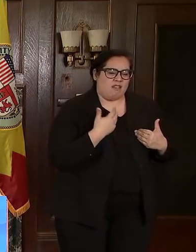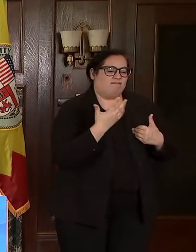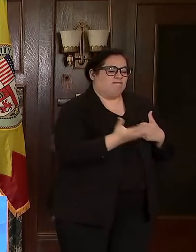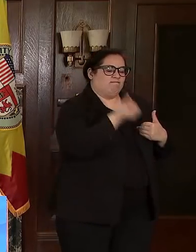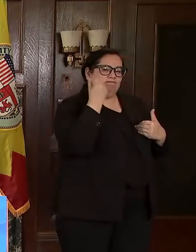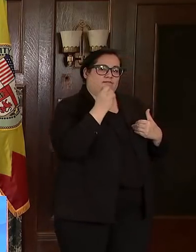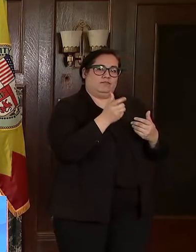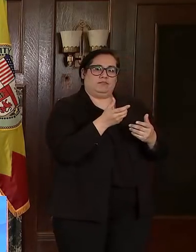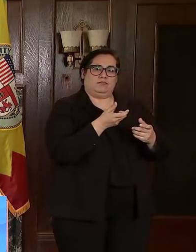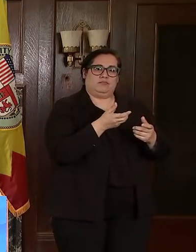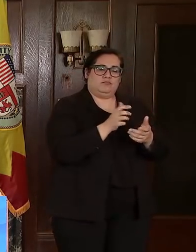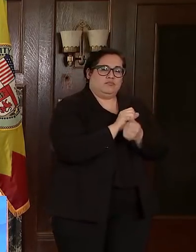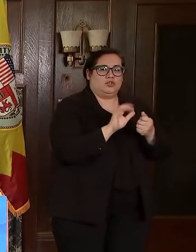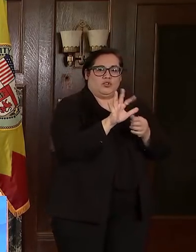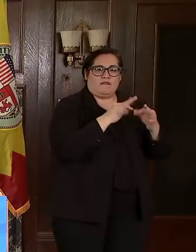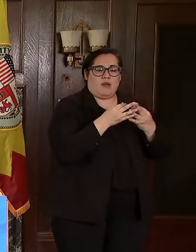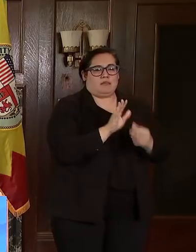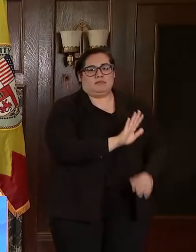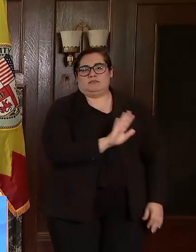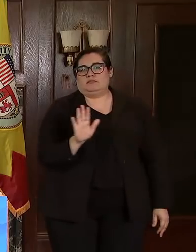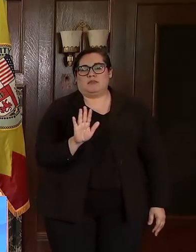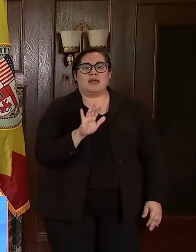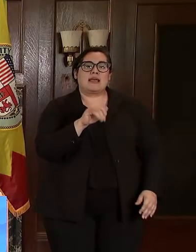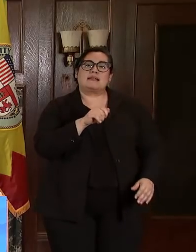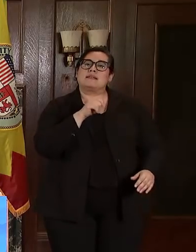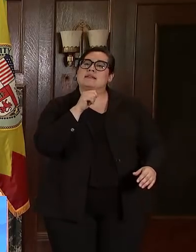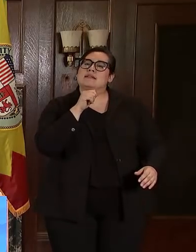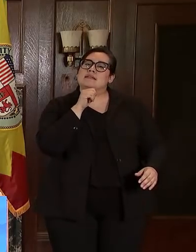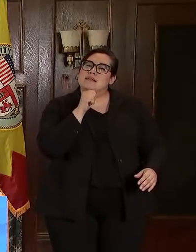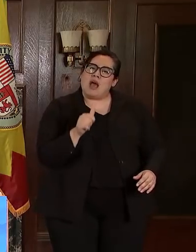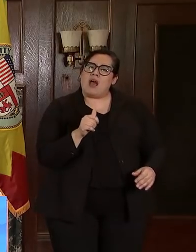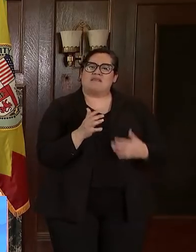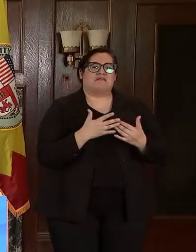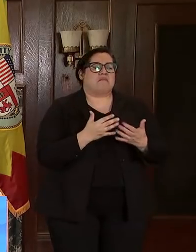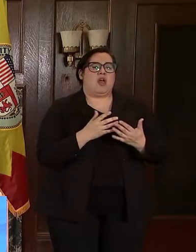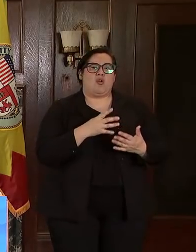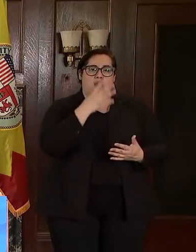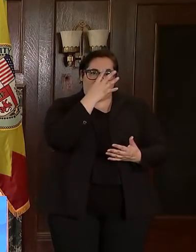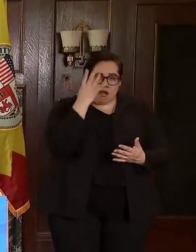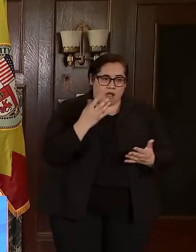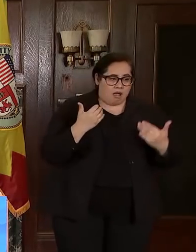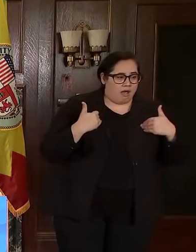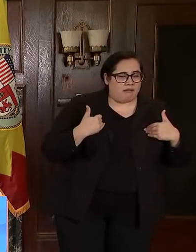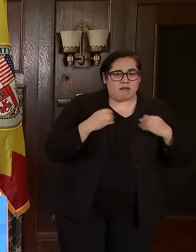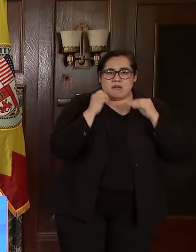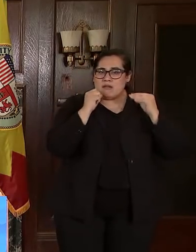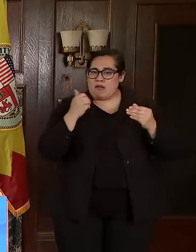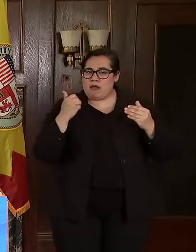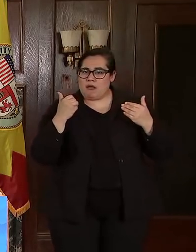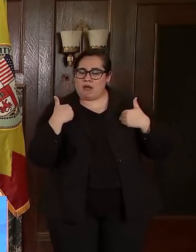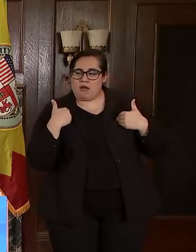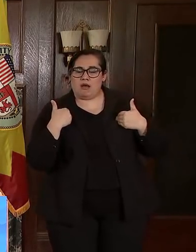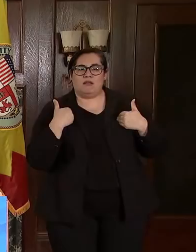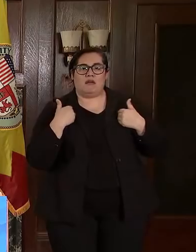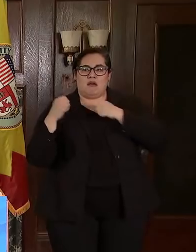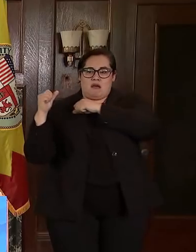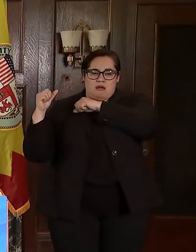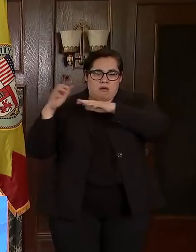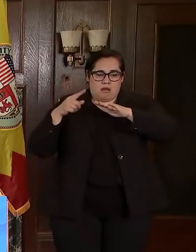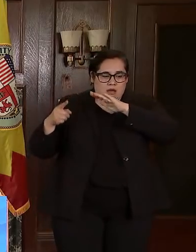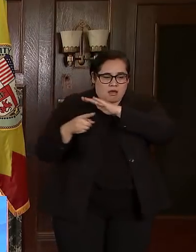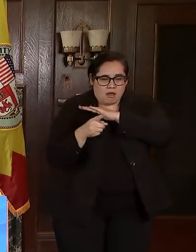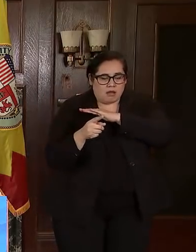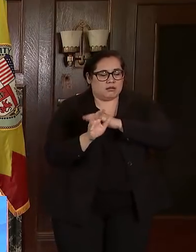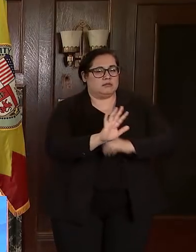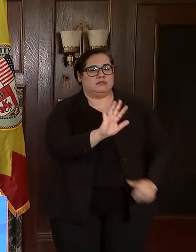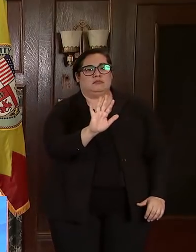su familia. Y no es importante su estatus migratorio. Toda la gente, todos los residentes de Los